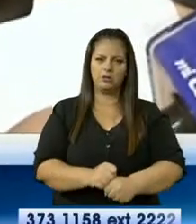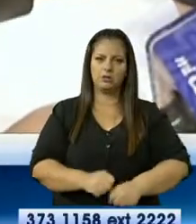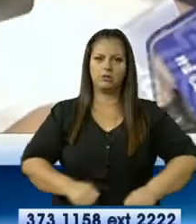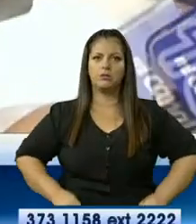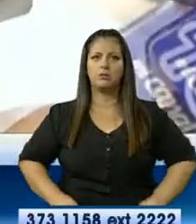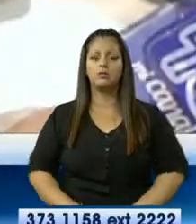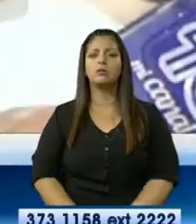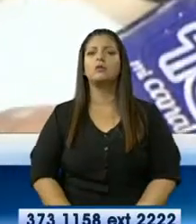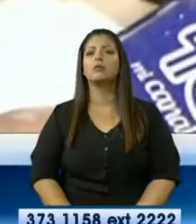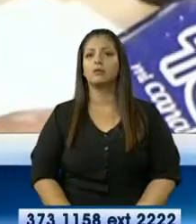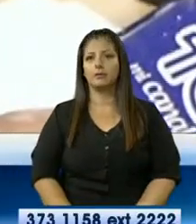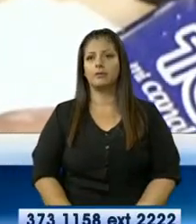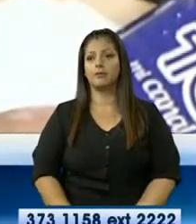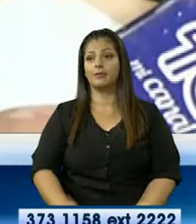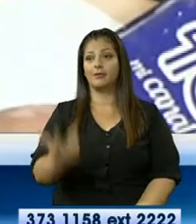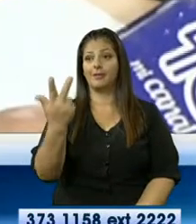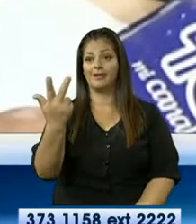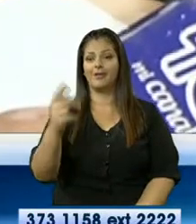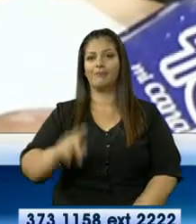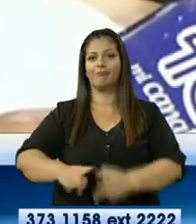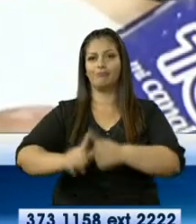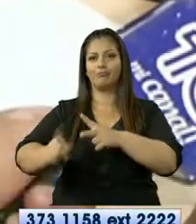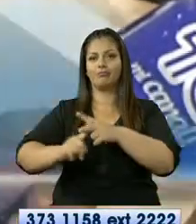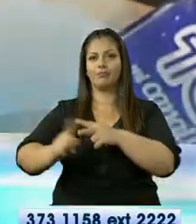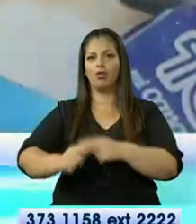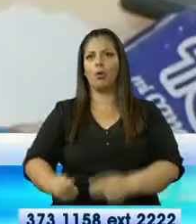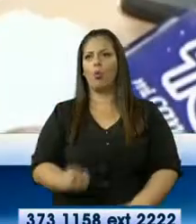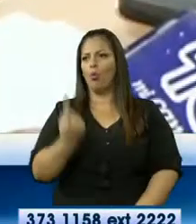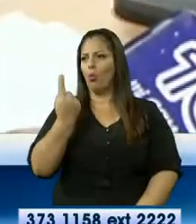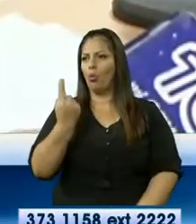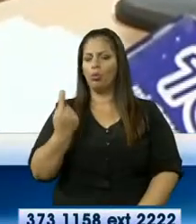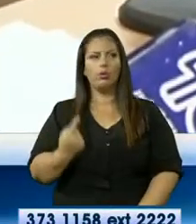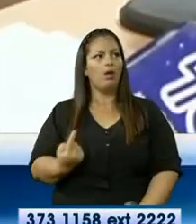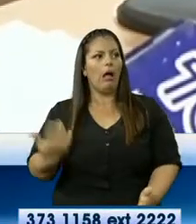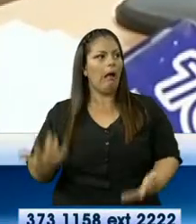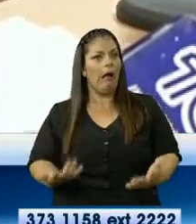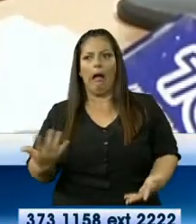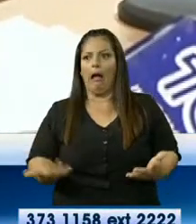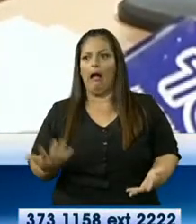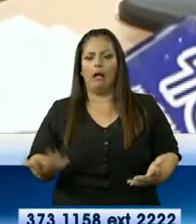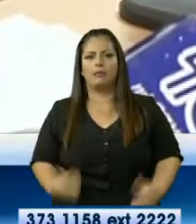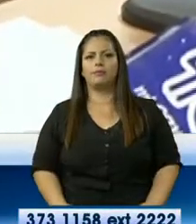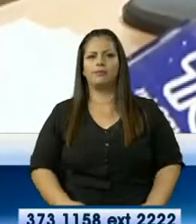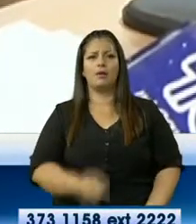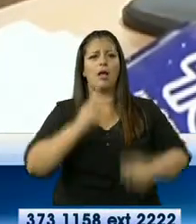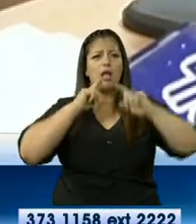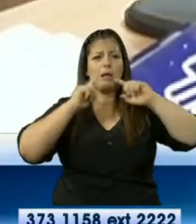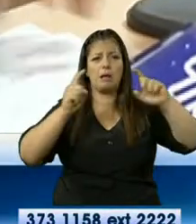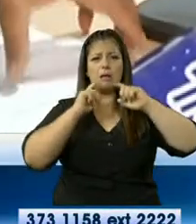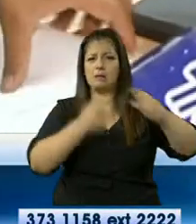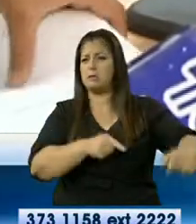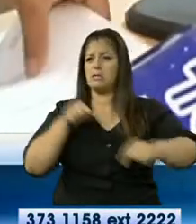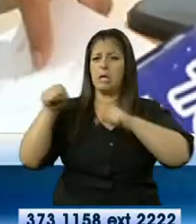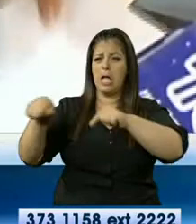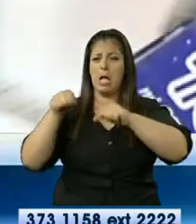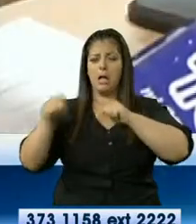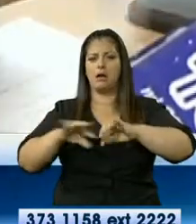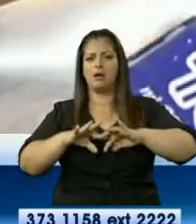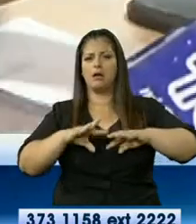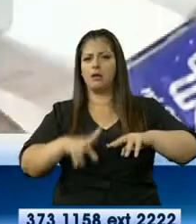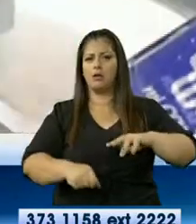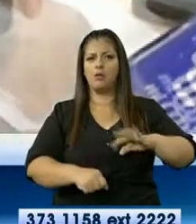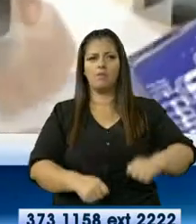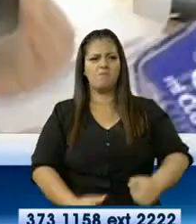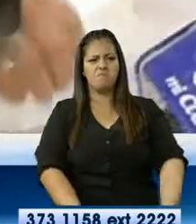botado y se fueron. Entonces el otro yo vine y yo le digo, ladrón, ladrón. Entonces la gente que estaba comiendo se levantó todita. Y lo cogieron como a